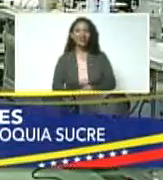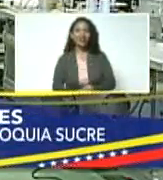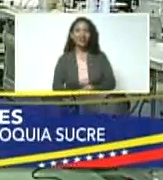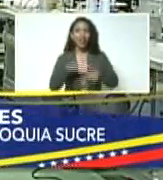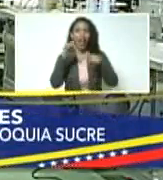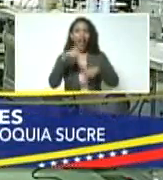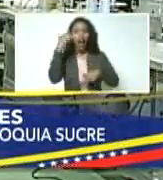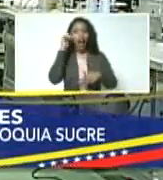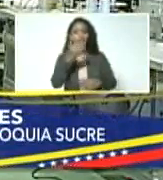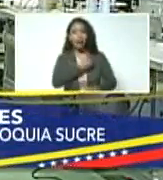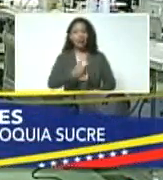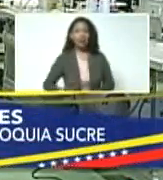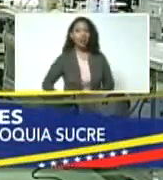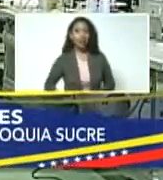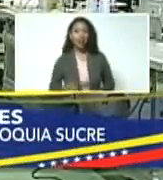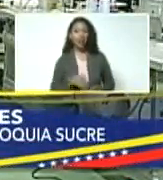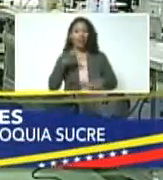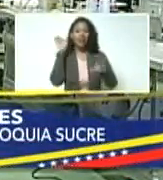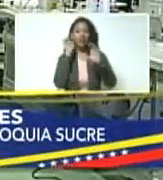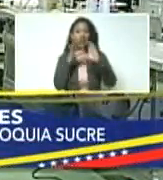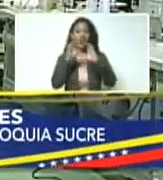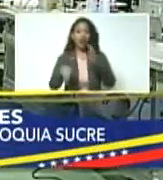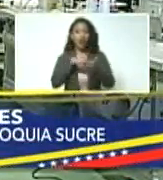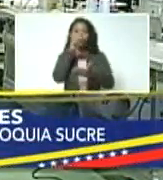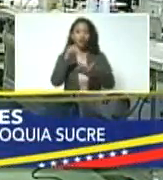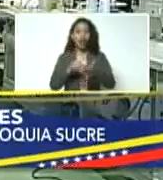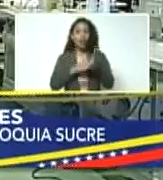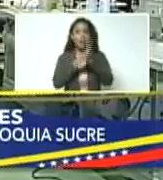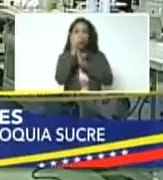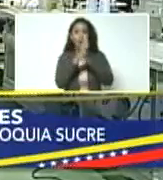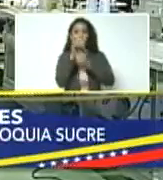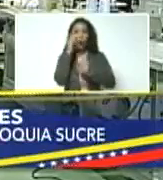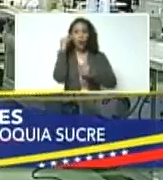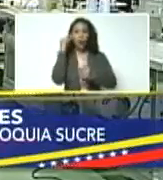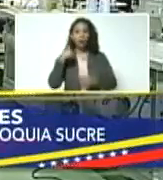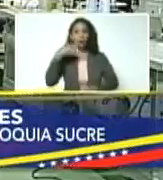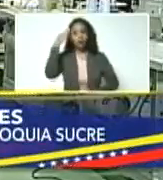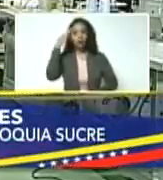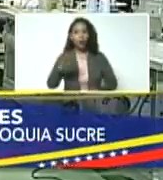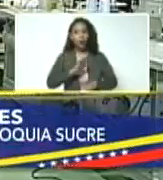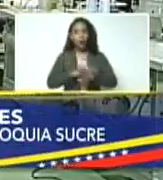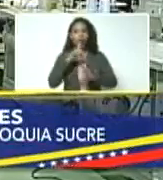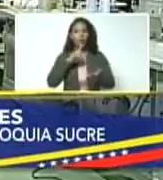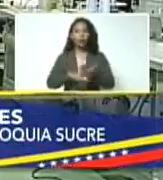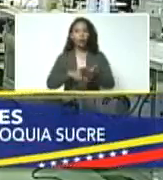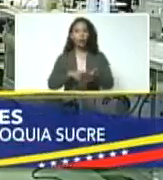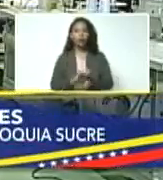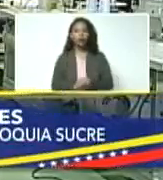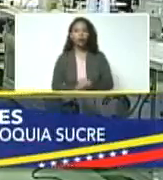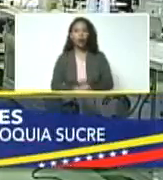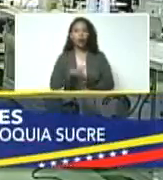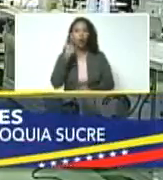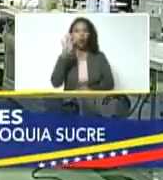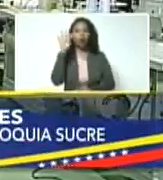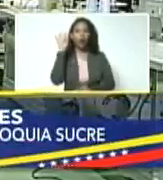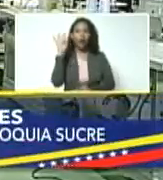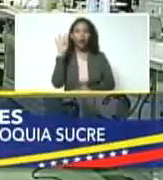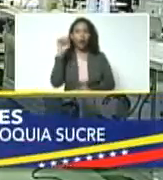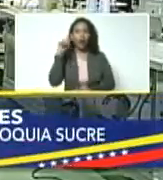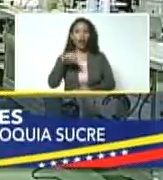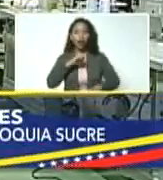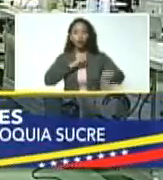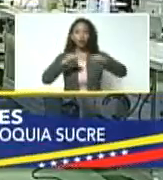tenemos a la presidenta del Fondo Nacional de Emprendedores, mi comandante, porque se ha cumplido con las 4F. Este